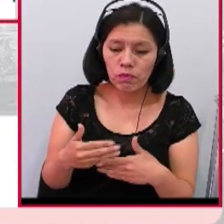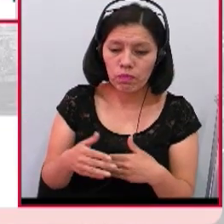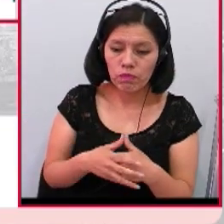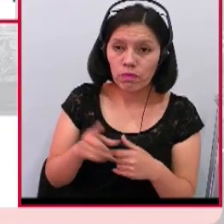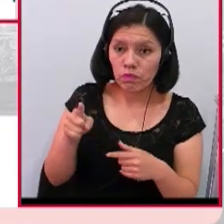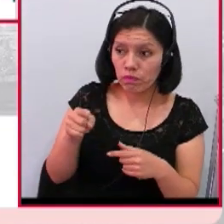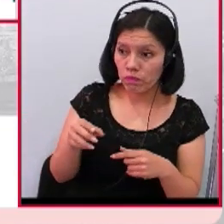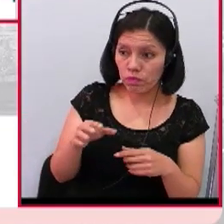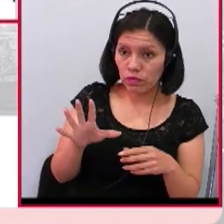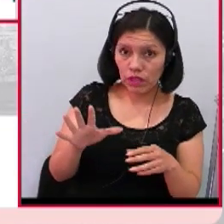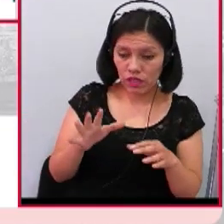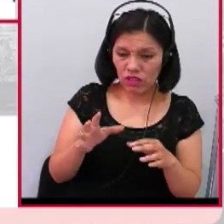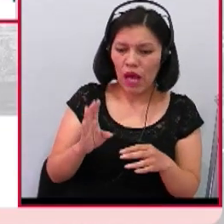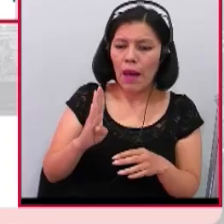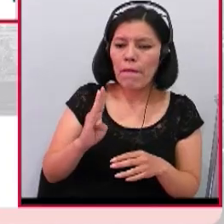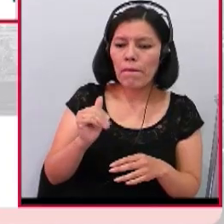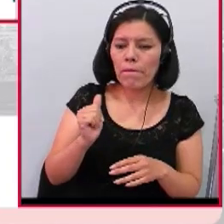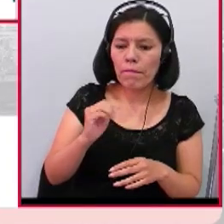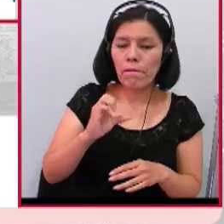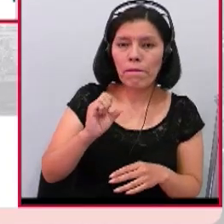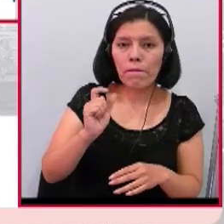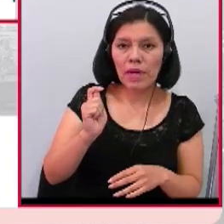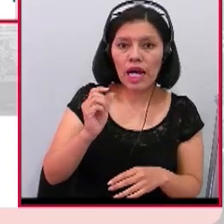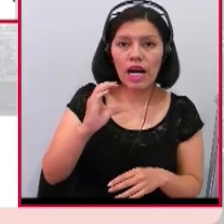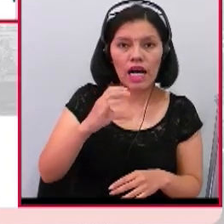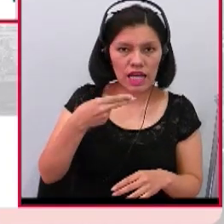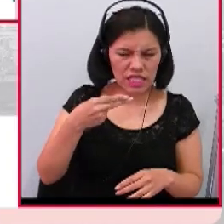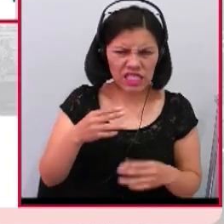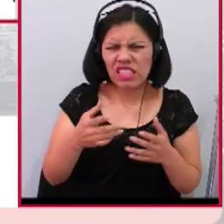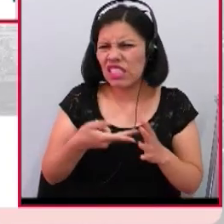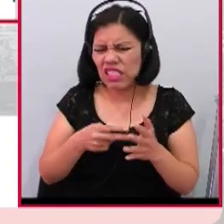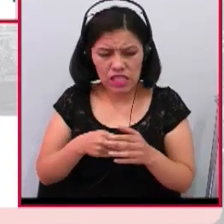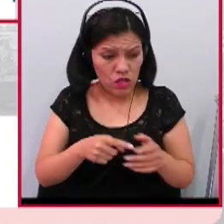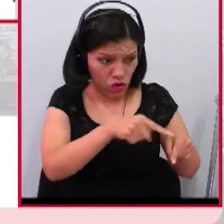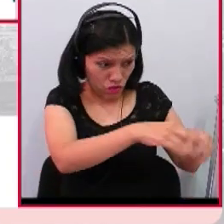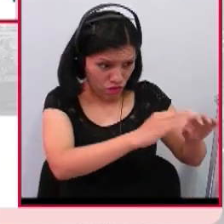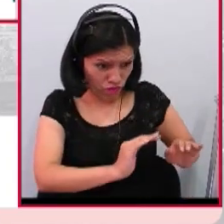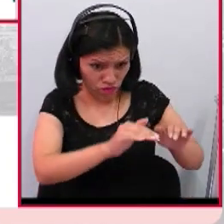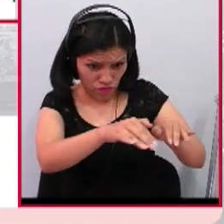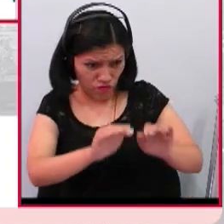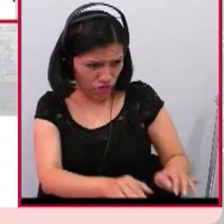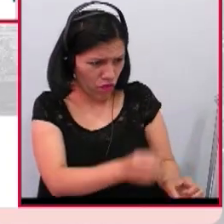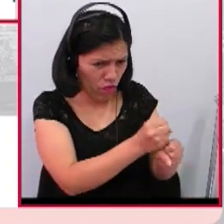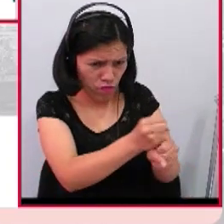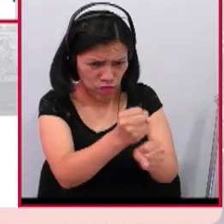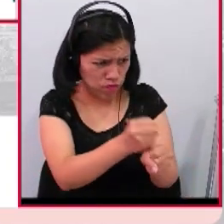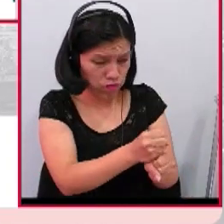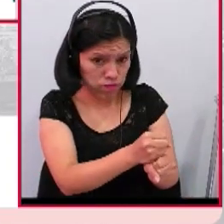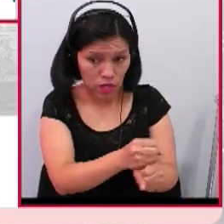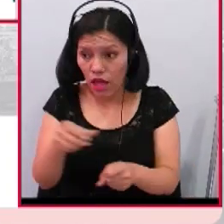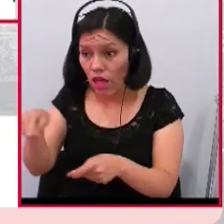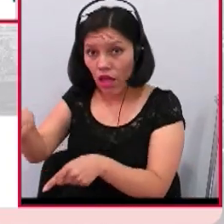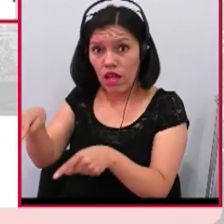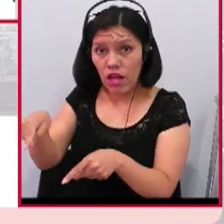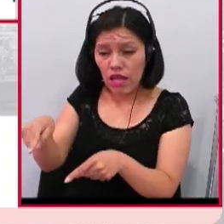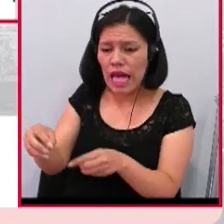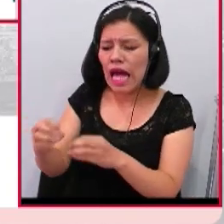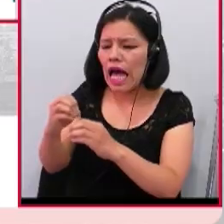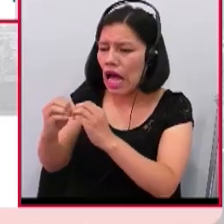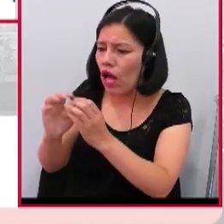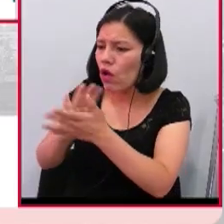uno está en stand-by y otro está en mantenimiento. Estos equipos, ¿por qué se caracterizan? Básicamente, tienen 48 toberas,